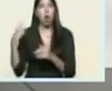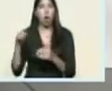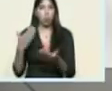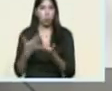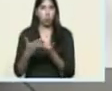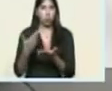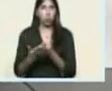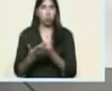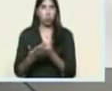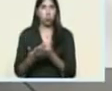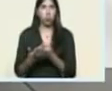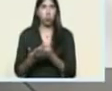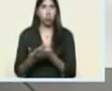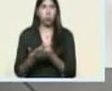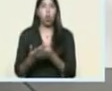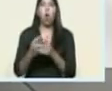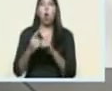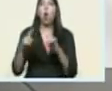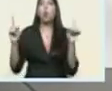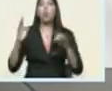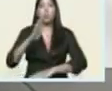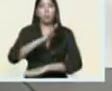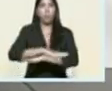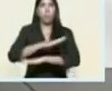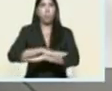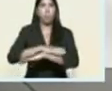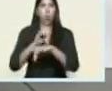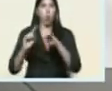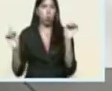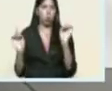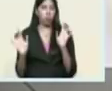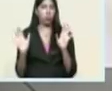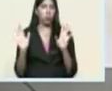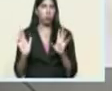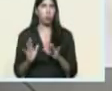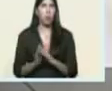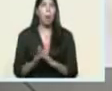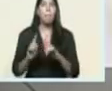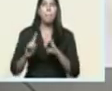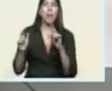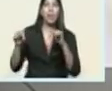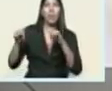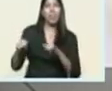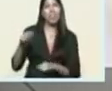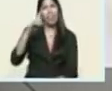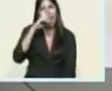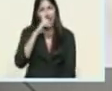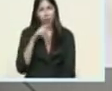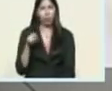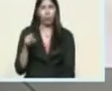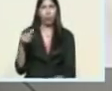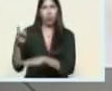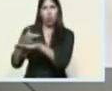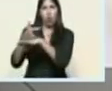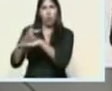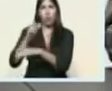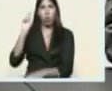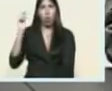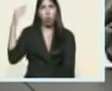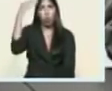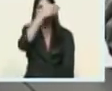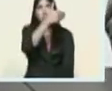y tomaron otra actitud. Este año, con el gobierno extremista que gobierna los Estados